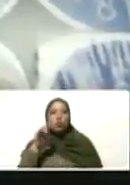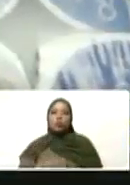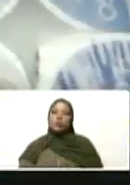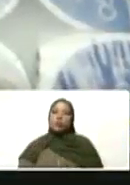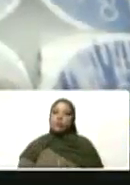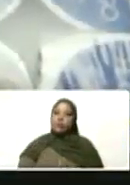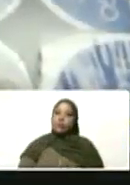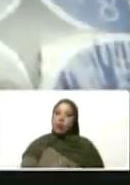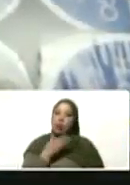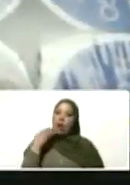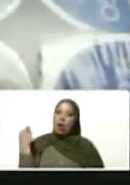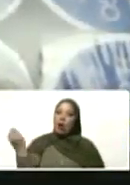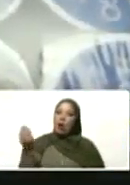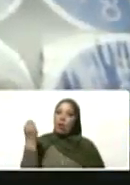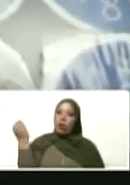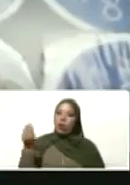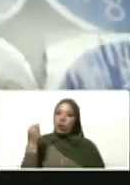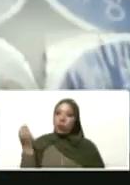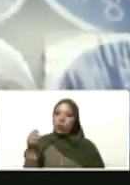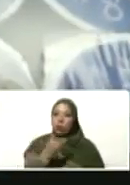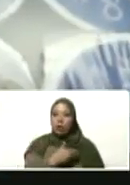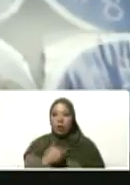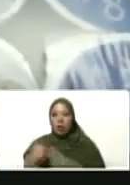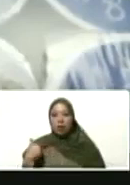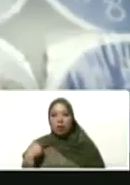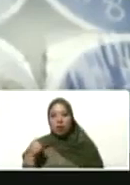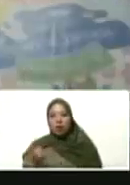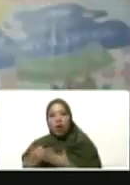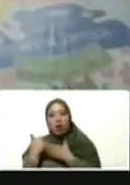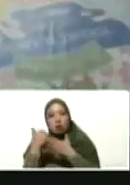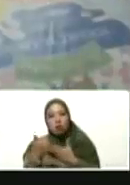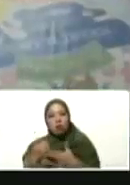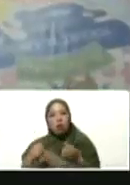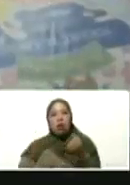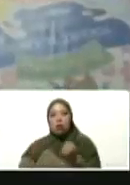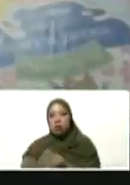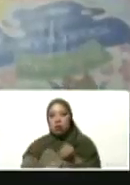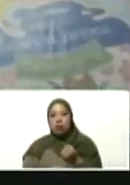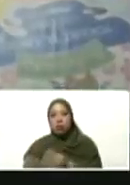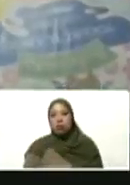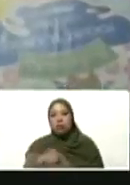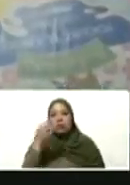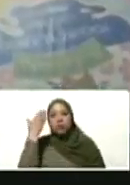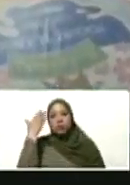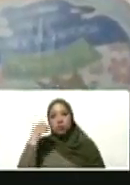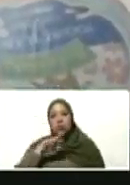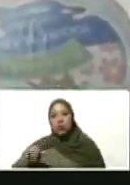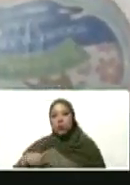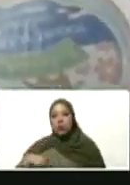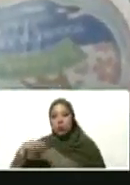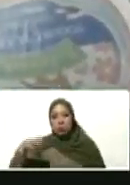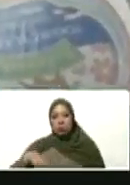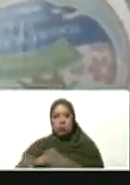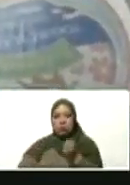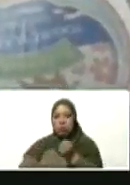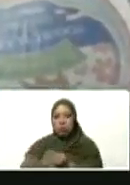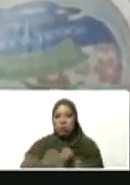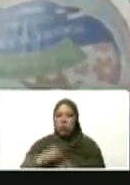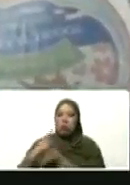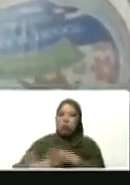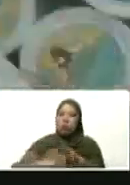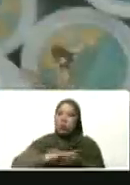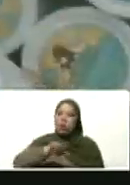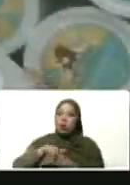de la juventud, que en este caso queremos, presidente, ayudar y seguir apoyando para salir adelante con nuestro país, para apoyar la producción